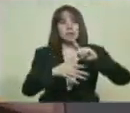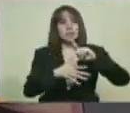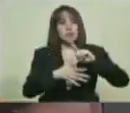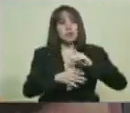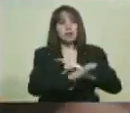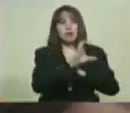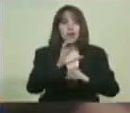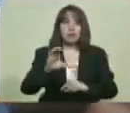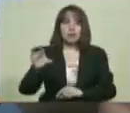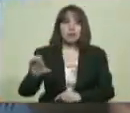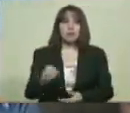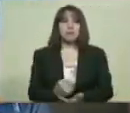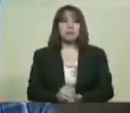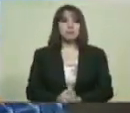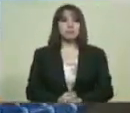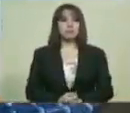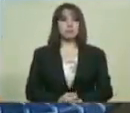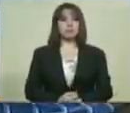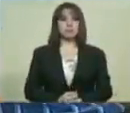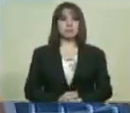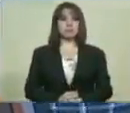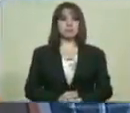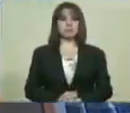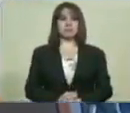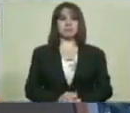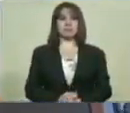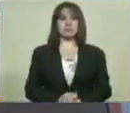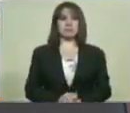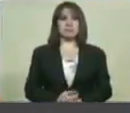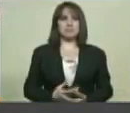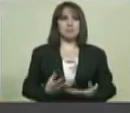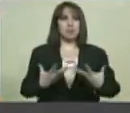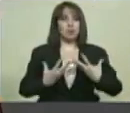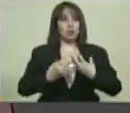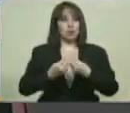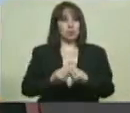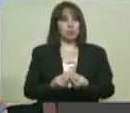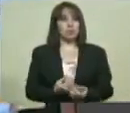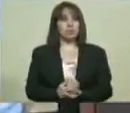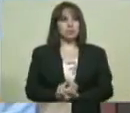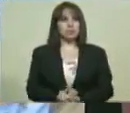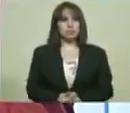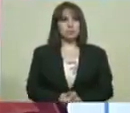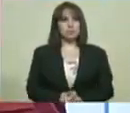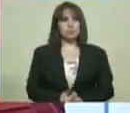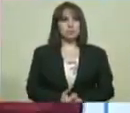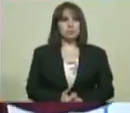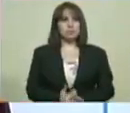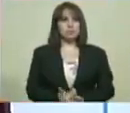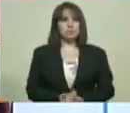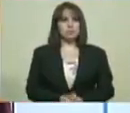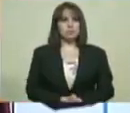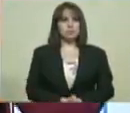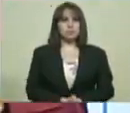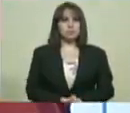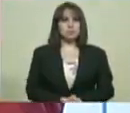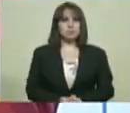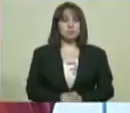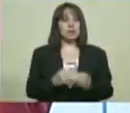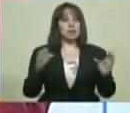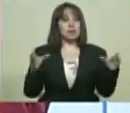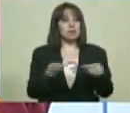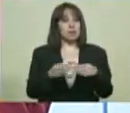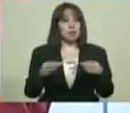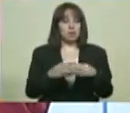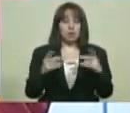caribeña, que nos acompaña. Así que bueno, esta reunión del